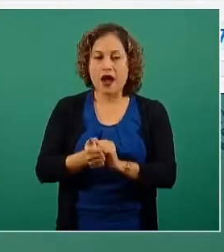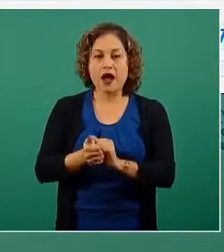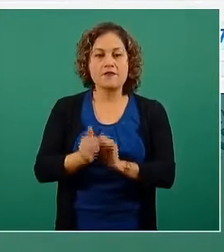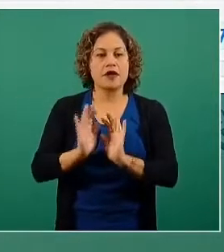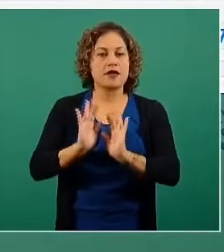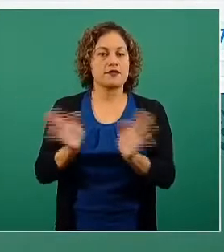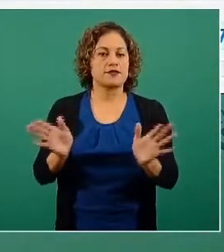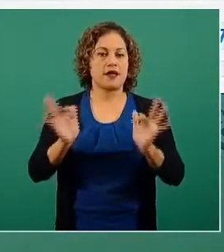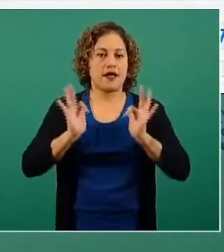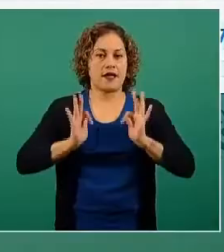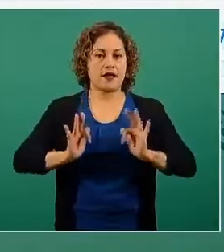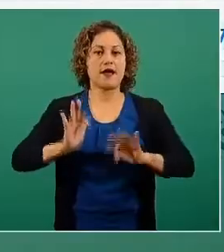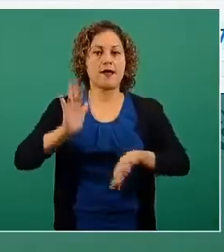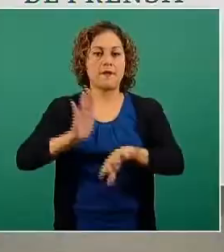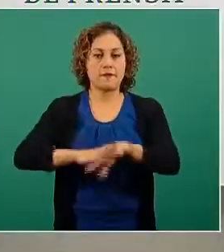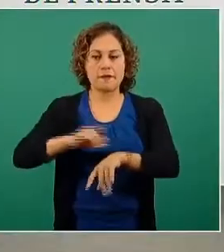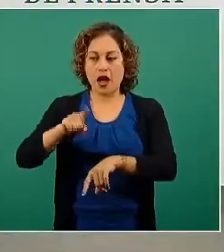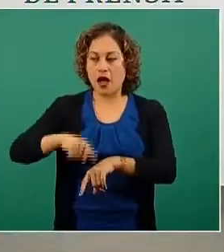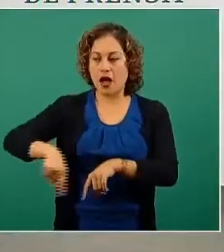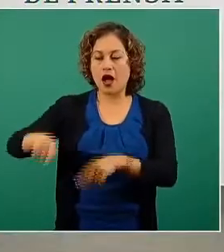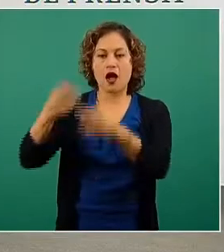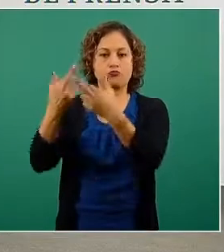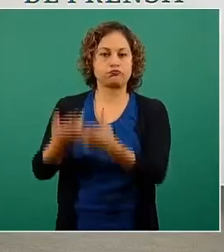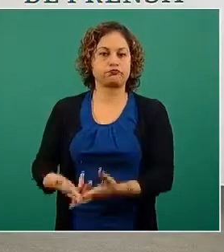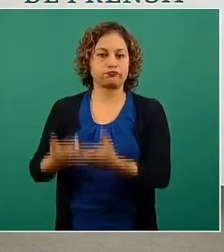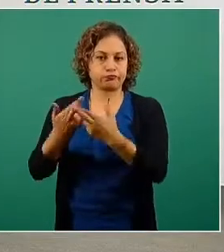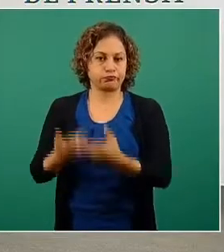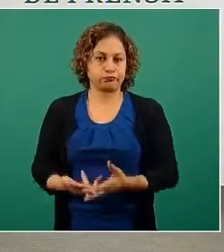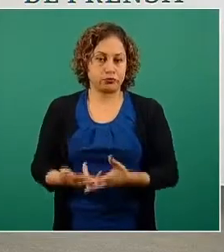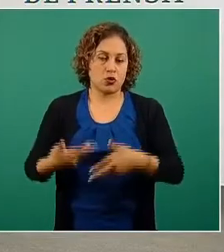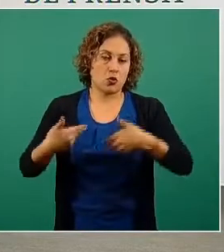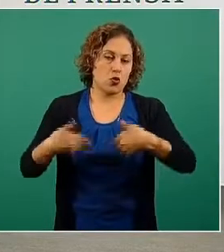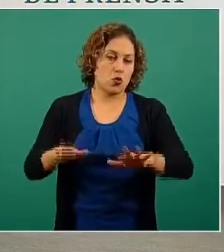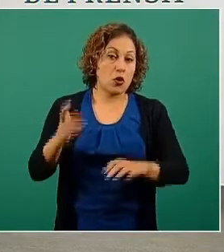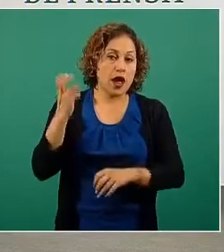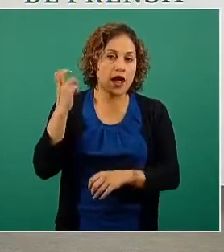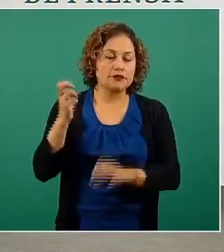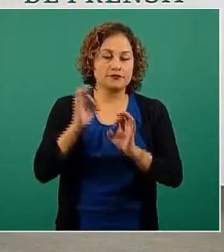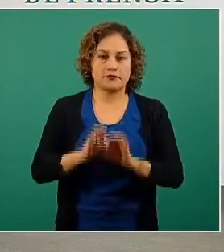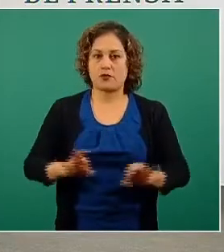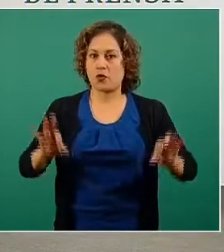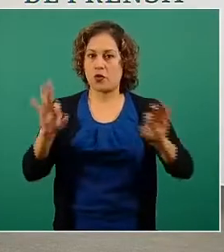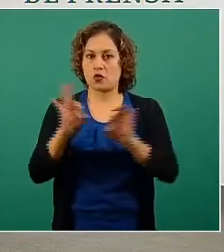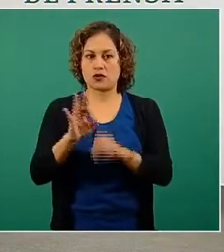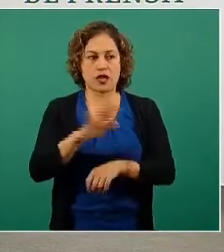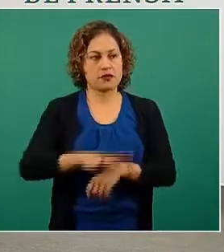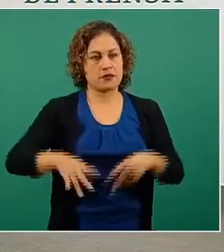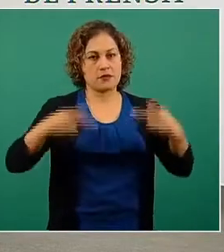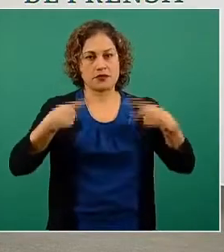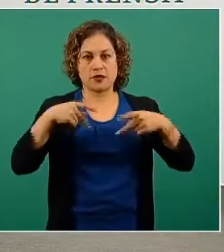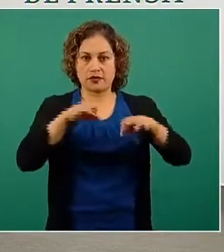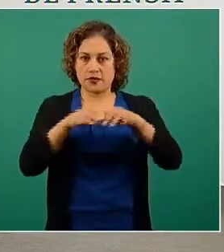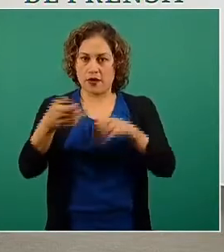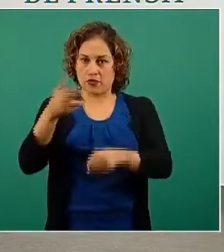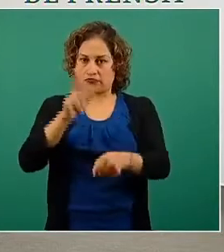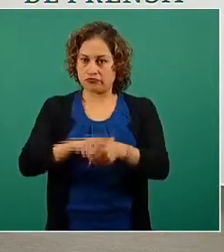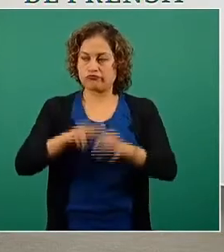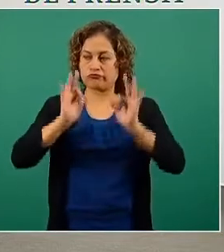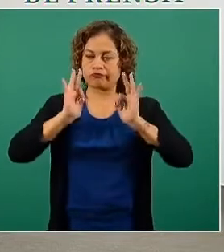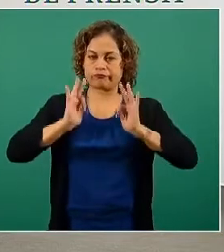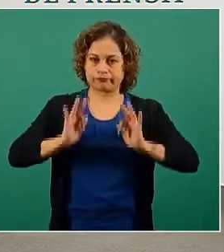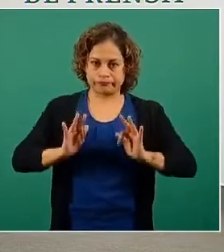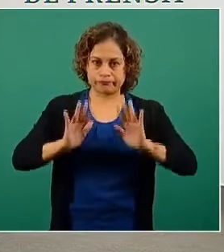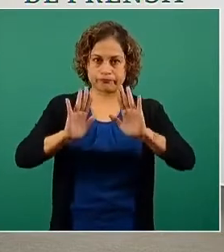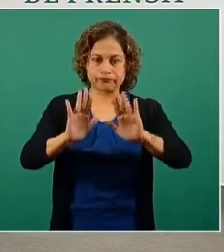de menos ocupación, y obviamente esto es favorable para el sector salud. En el caso de las entidades federativas